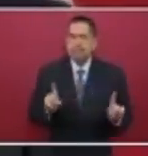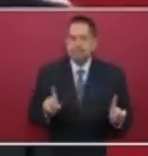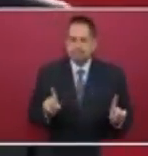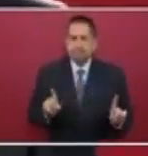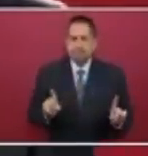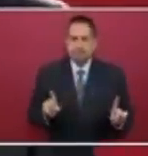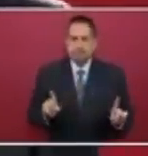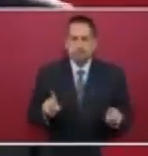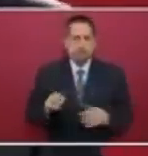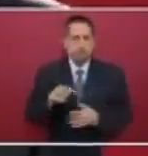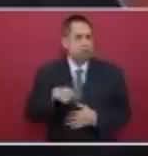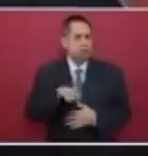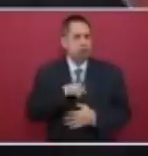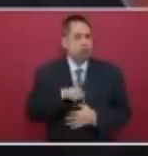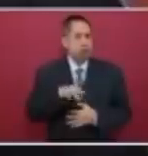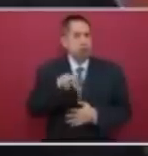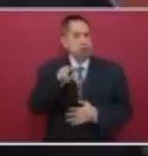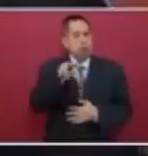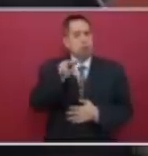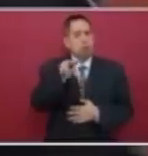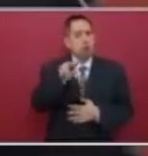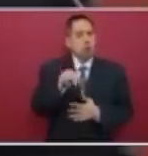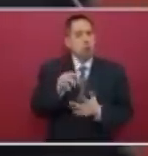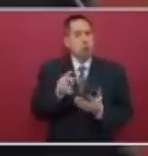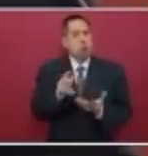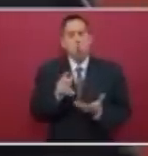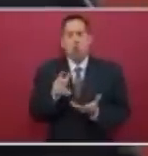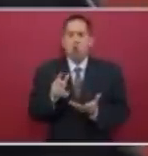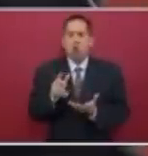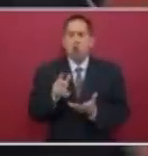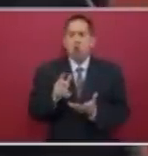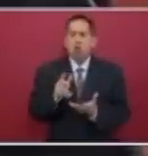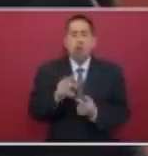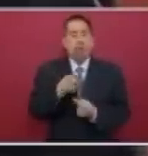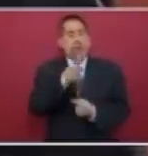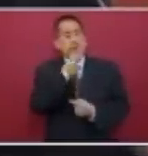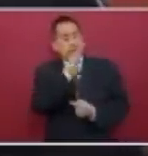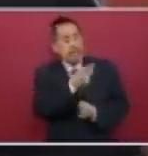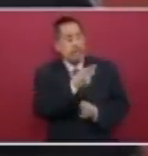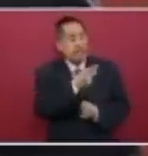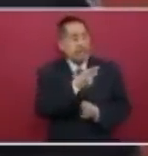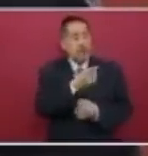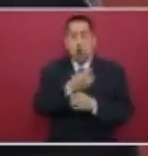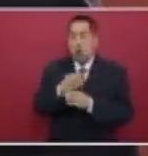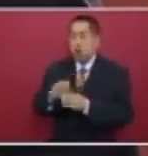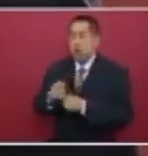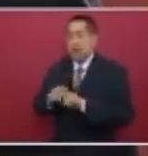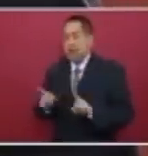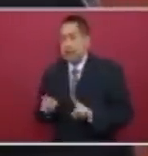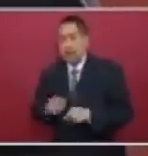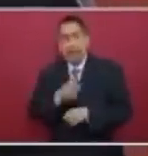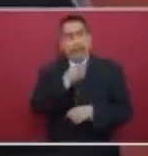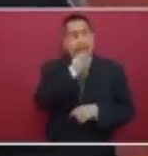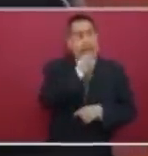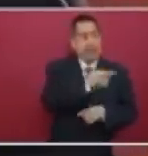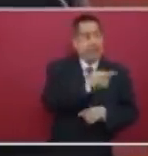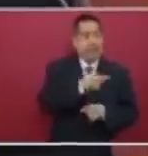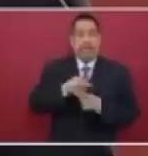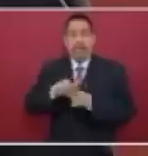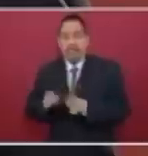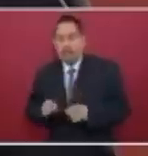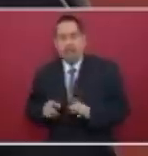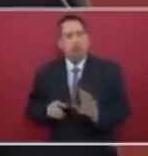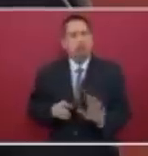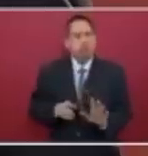nosotros nos vamos estar diciendo una cosa y haciendo otra vamos a cuidar